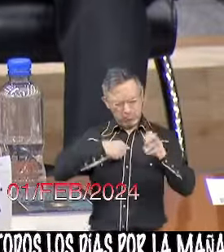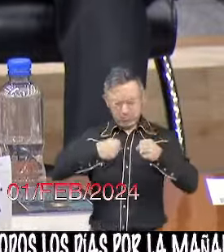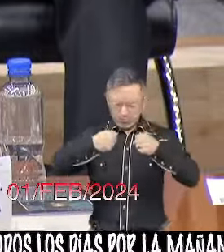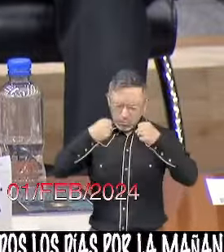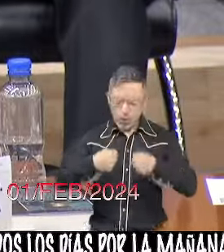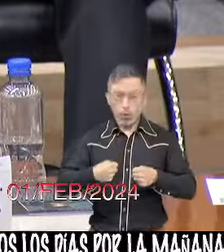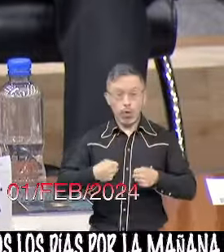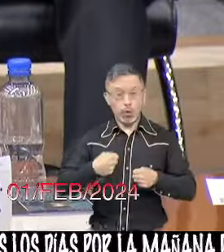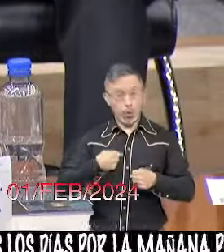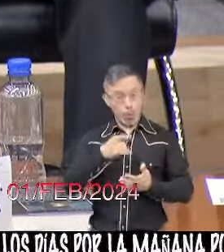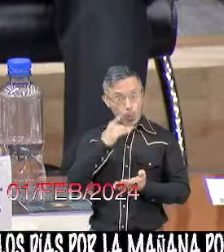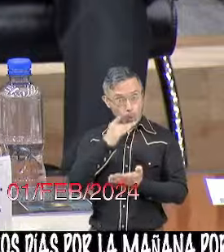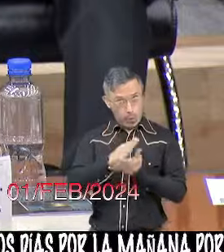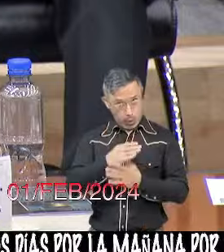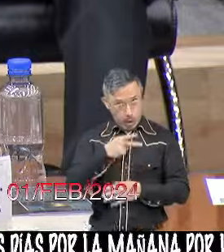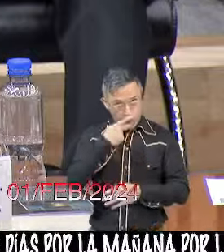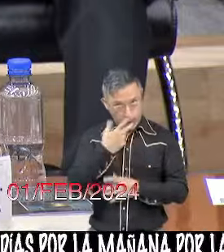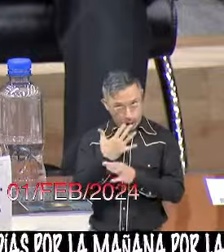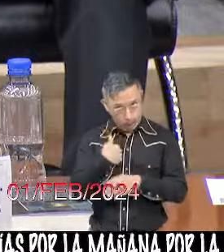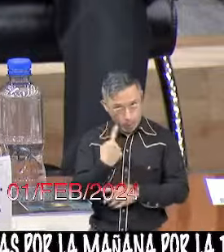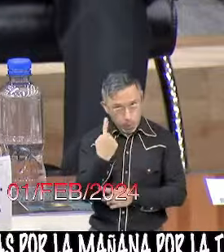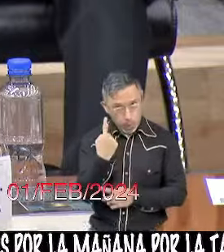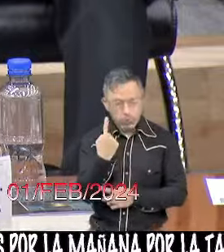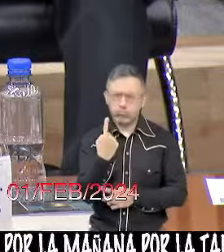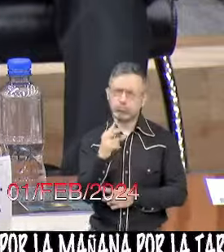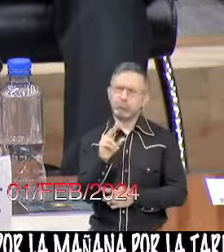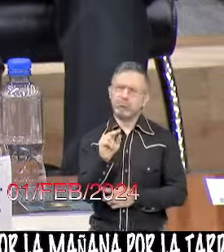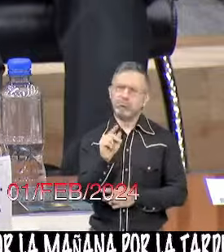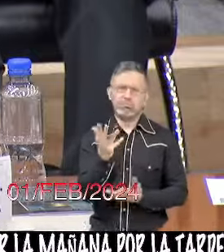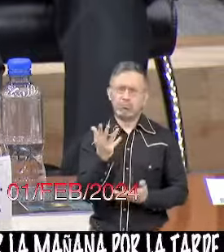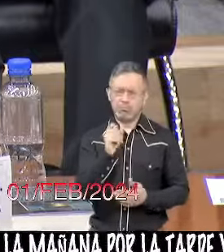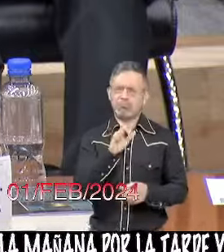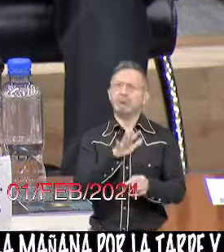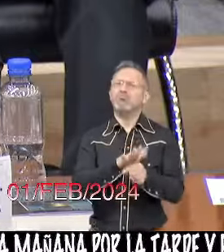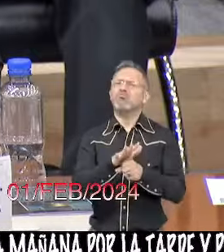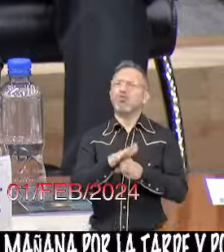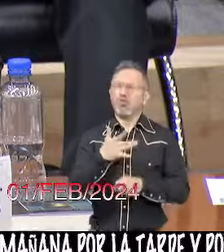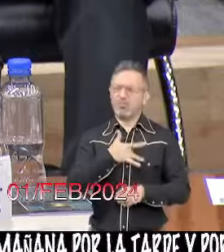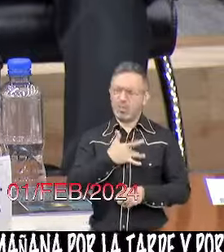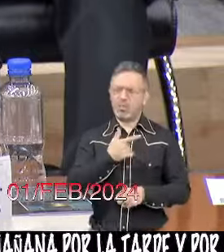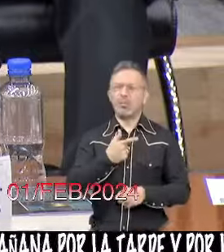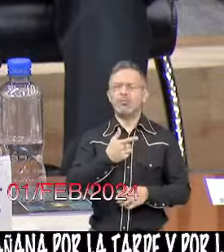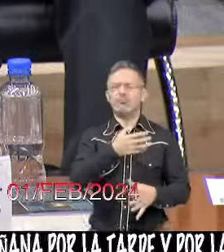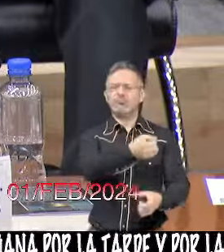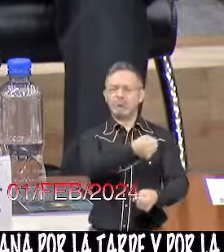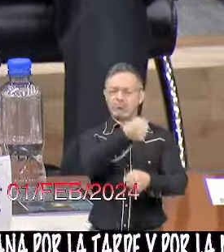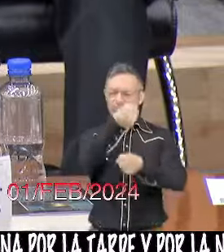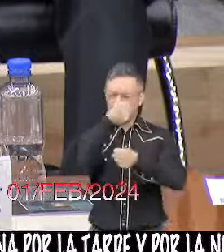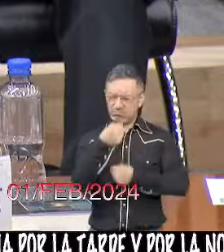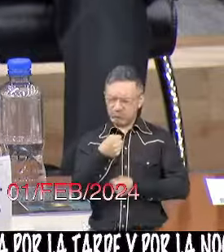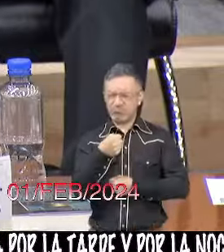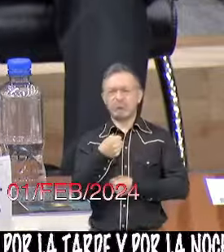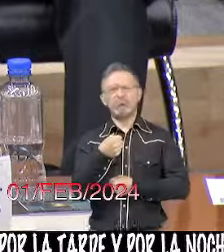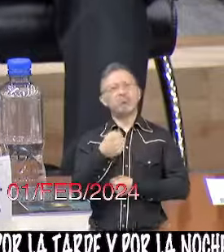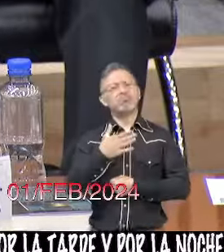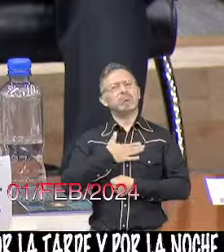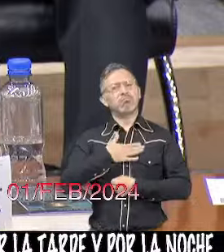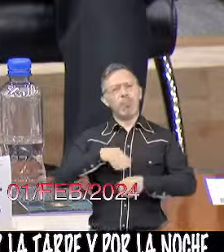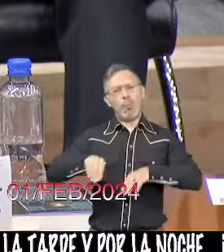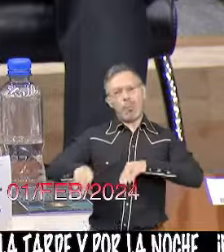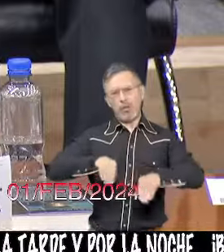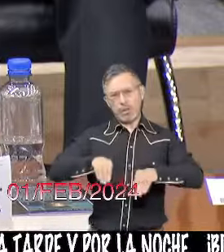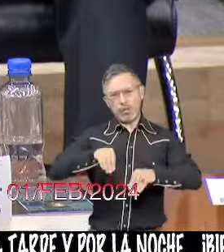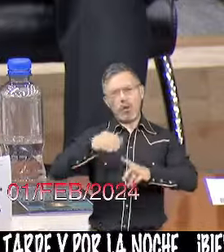plantea, sino porque encarno con mucha convicción y entereza las banderas de nuestro